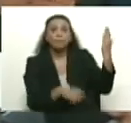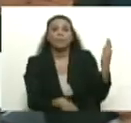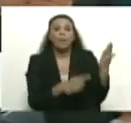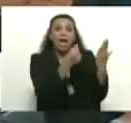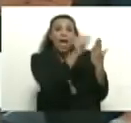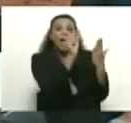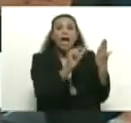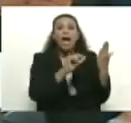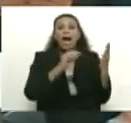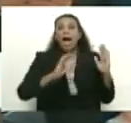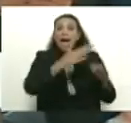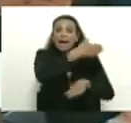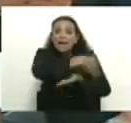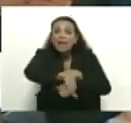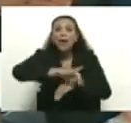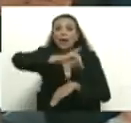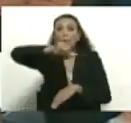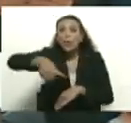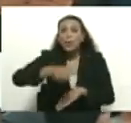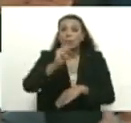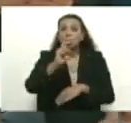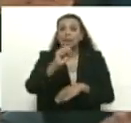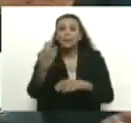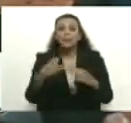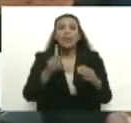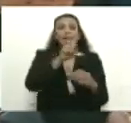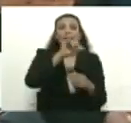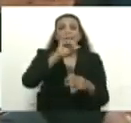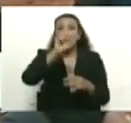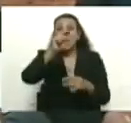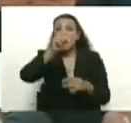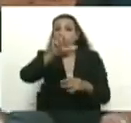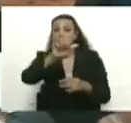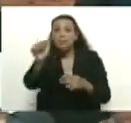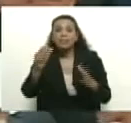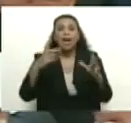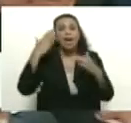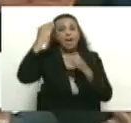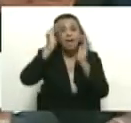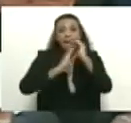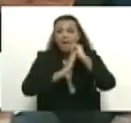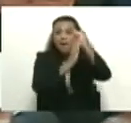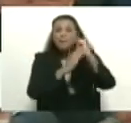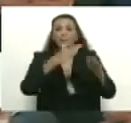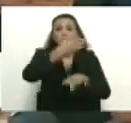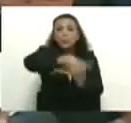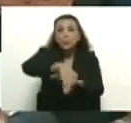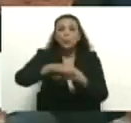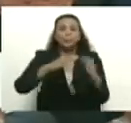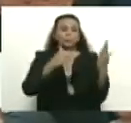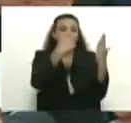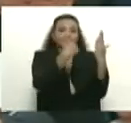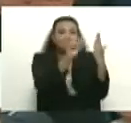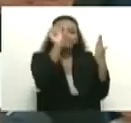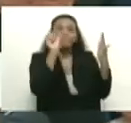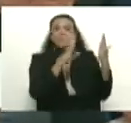Callejón Santa Eduviges y parte baja. Liliana Torres, jefe de calle de la segunda transversal de Los